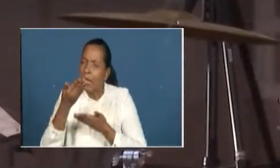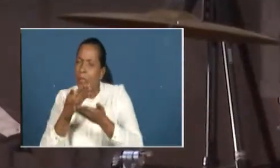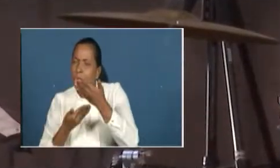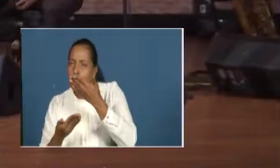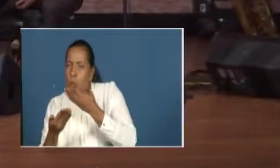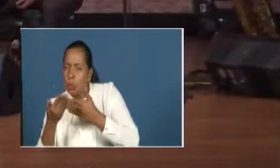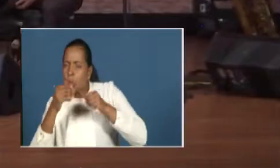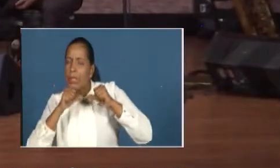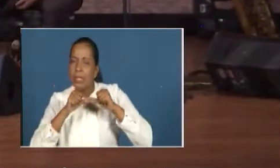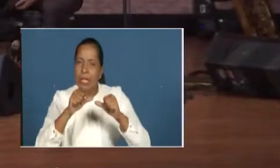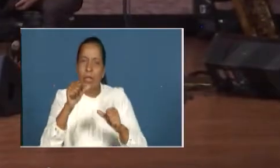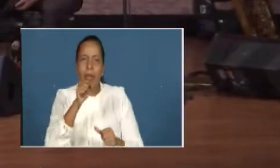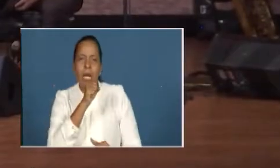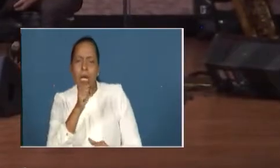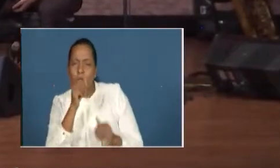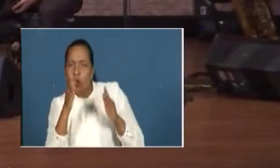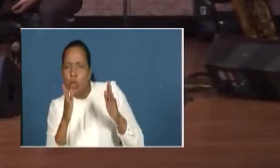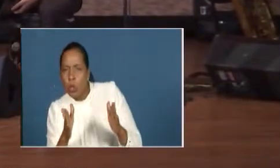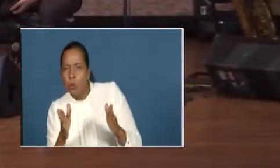cantar un tema mío.